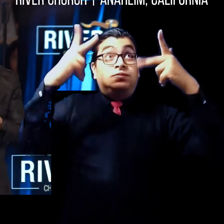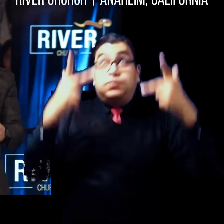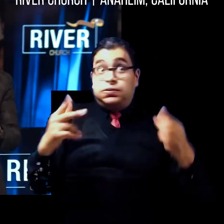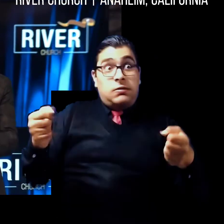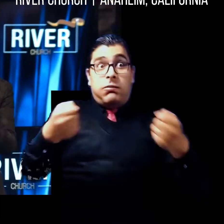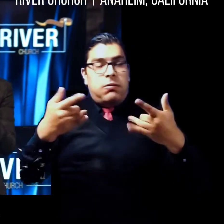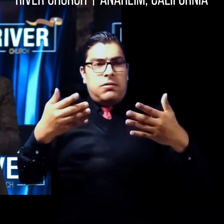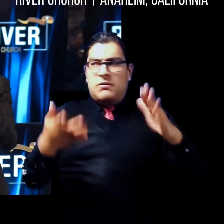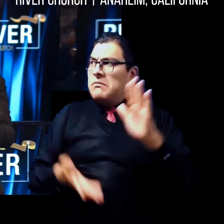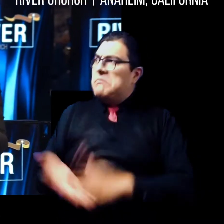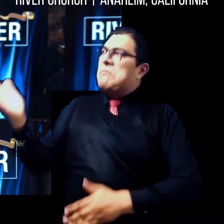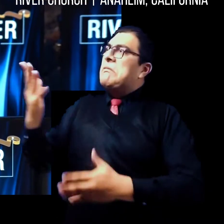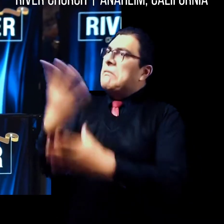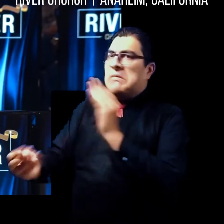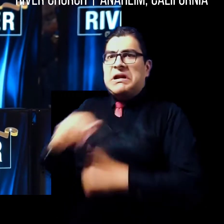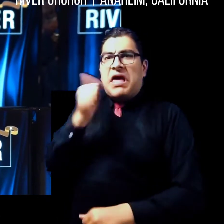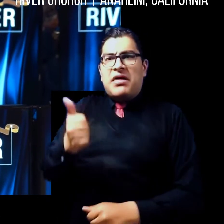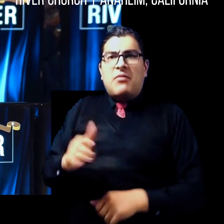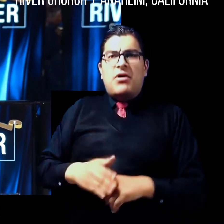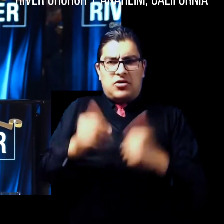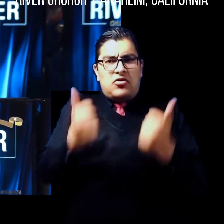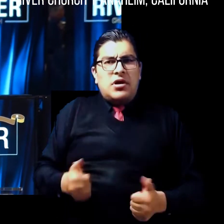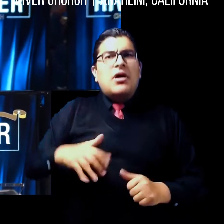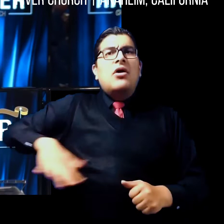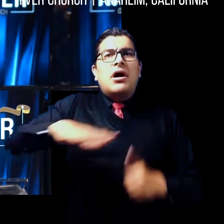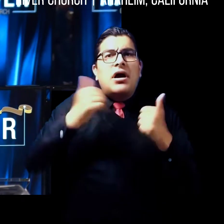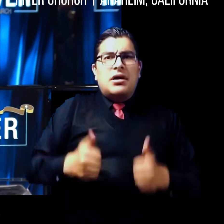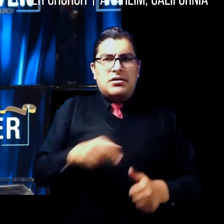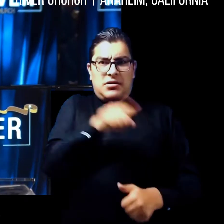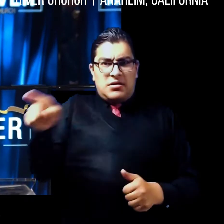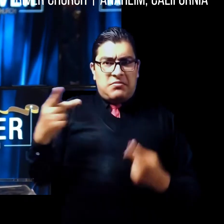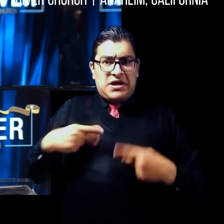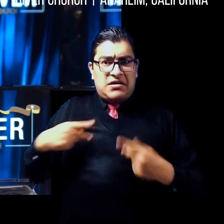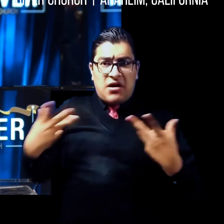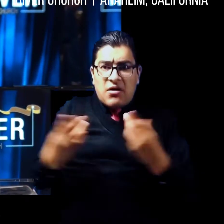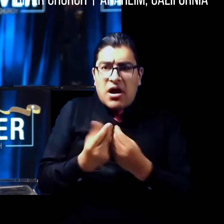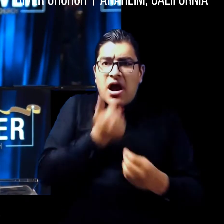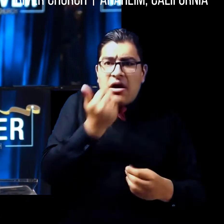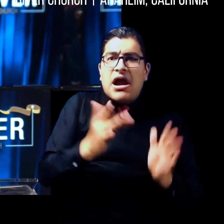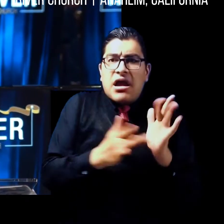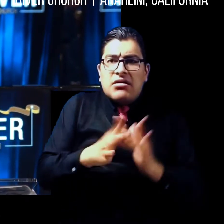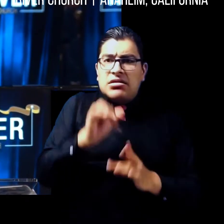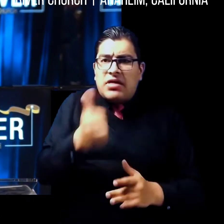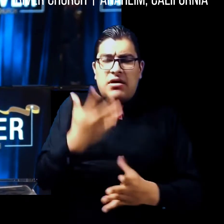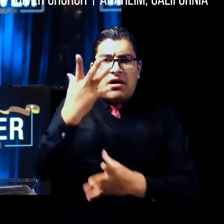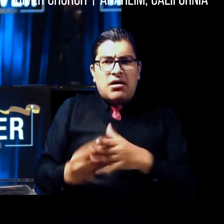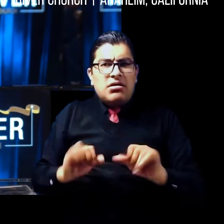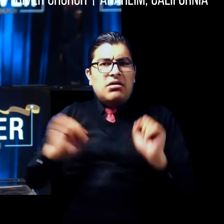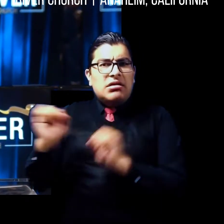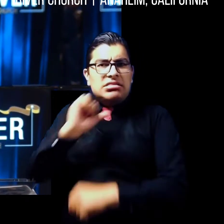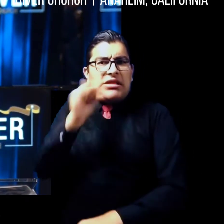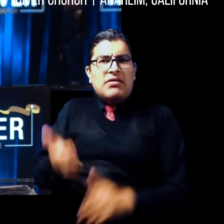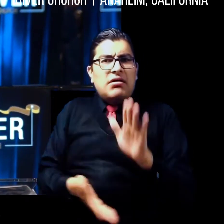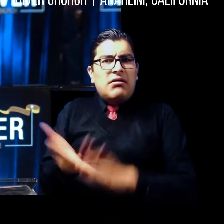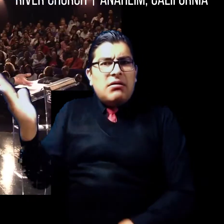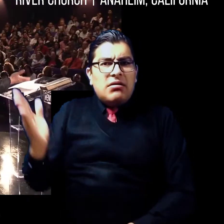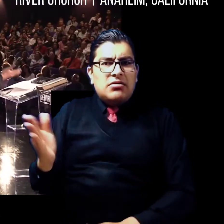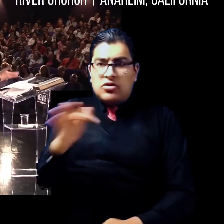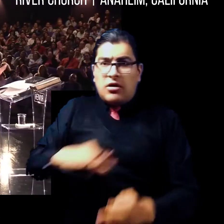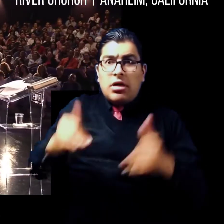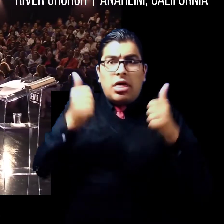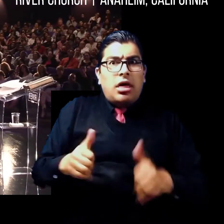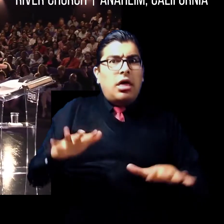qué Pablo y Silas dicen, estamos todos aquí? Si los otros presos no son discípulos, ¿por qué no huyen? ¿Cómo que se quedan